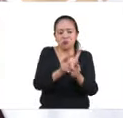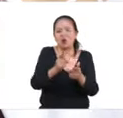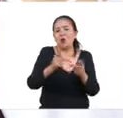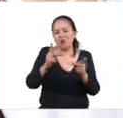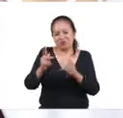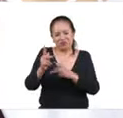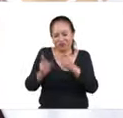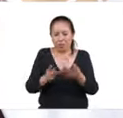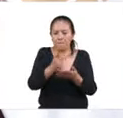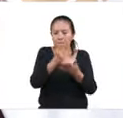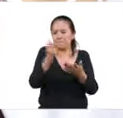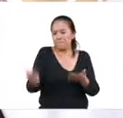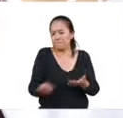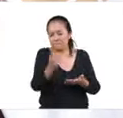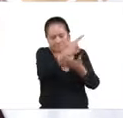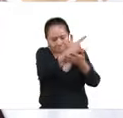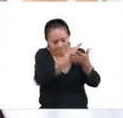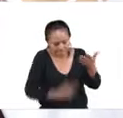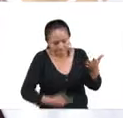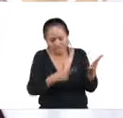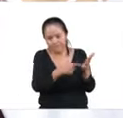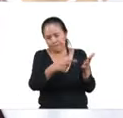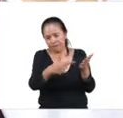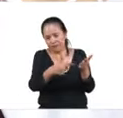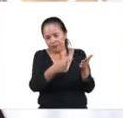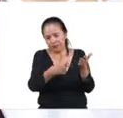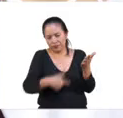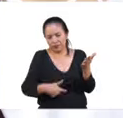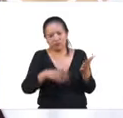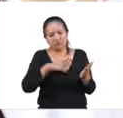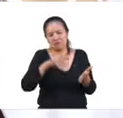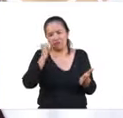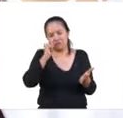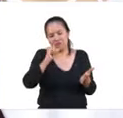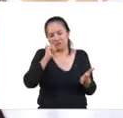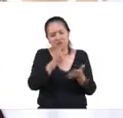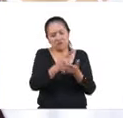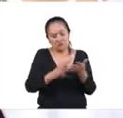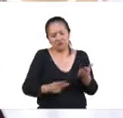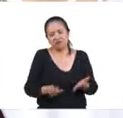que por lo menos históricamente así han sido,